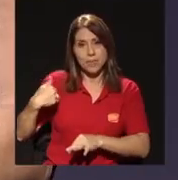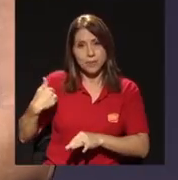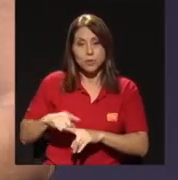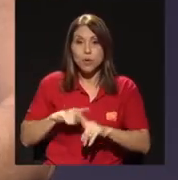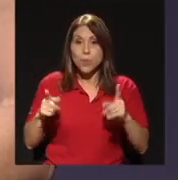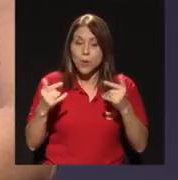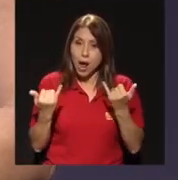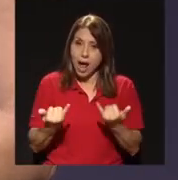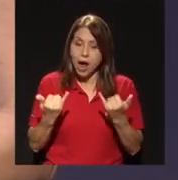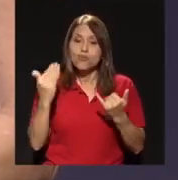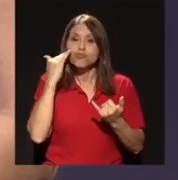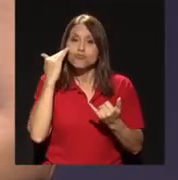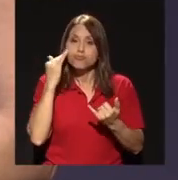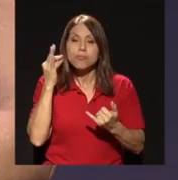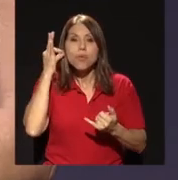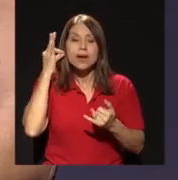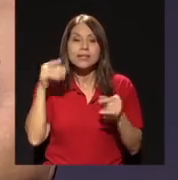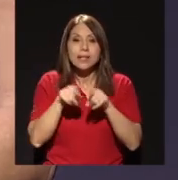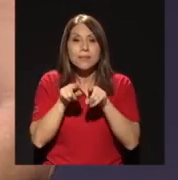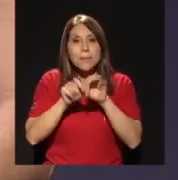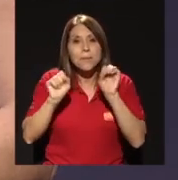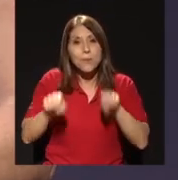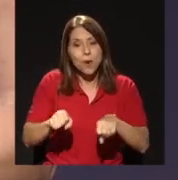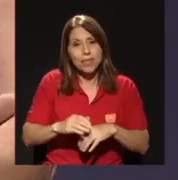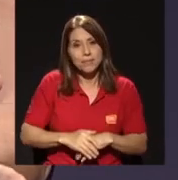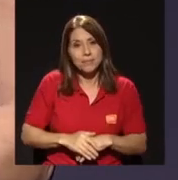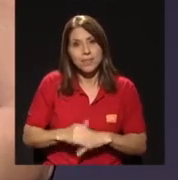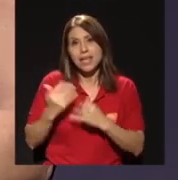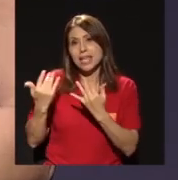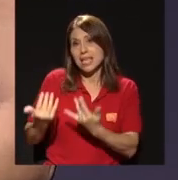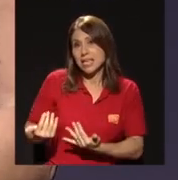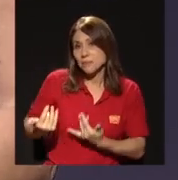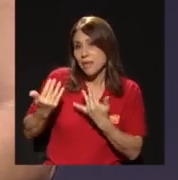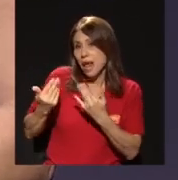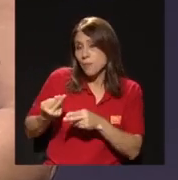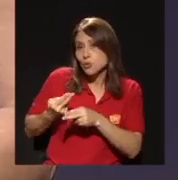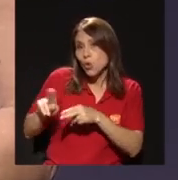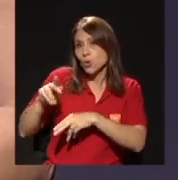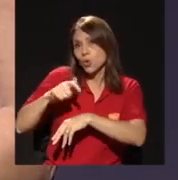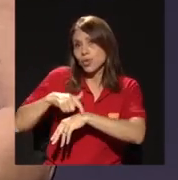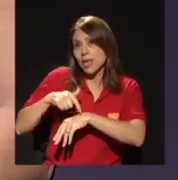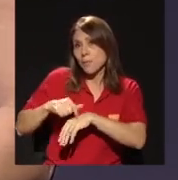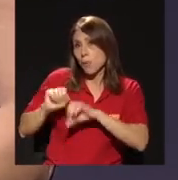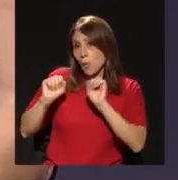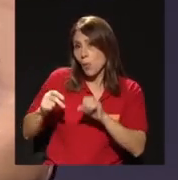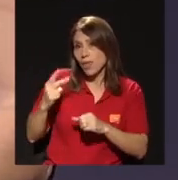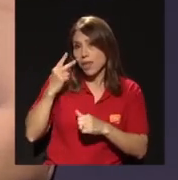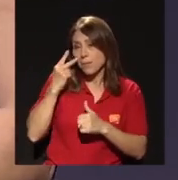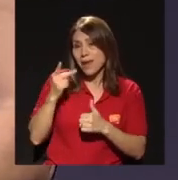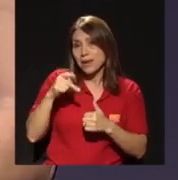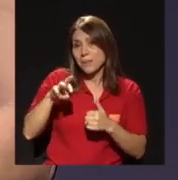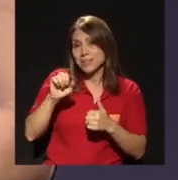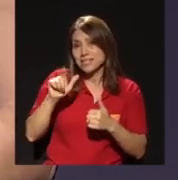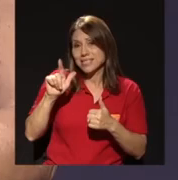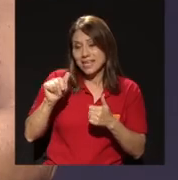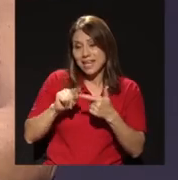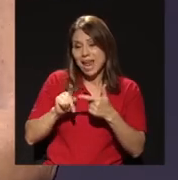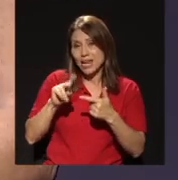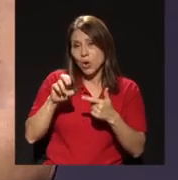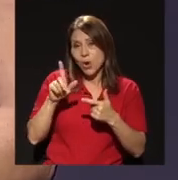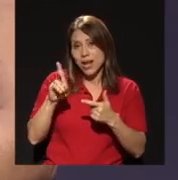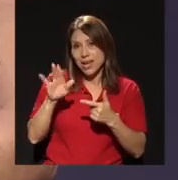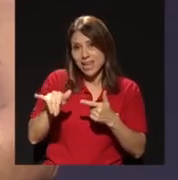masculino, pero que las mujeres también pueden, y esperamos de verdad en un corto tiempo poder ver a Priscila y a Norlí manejando esas